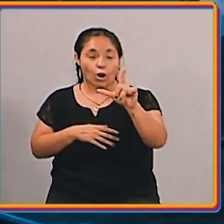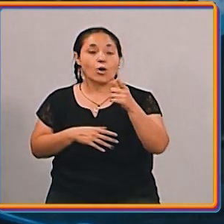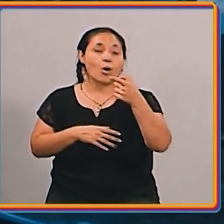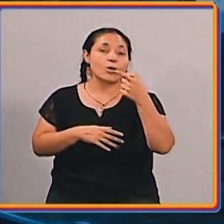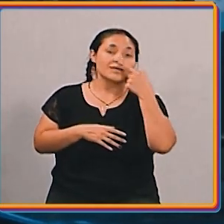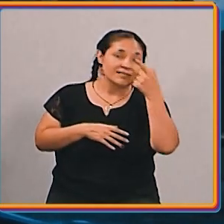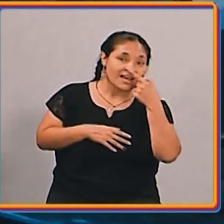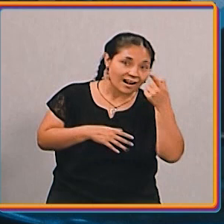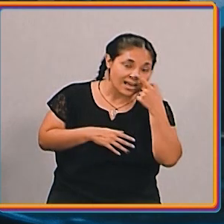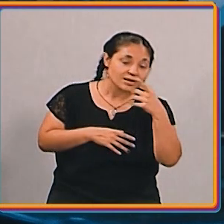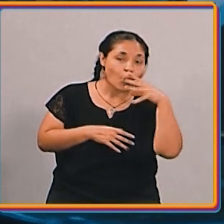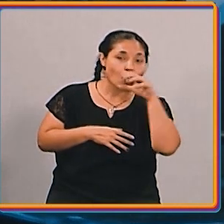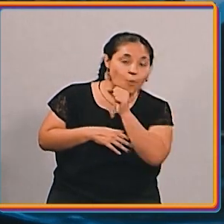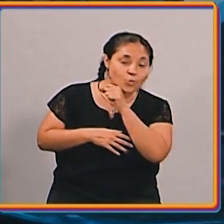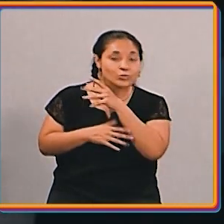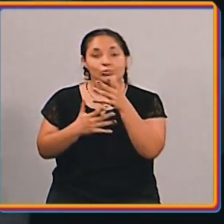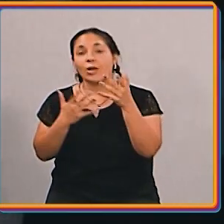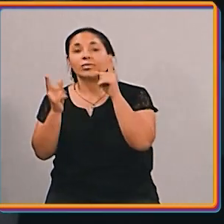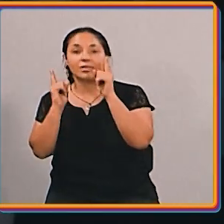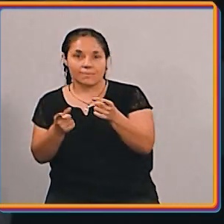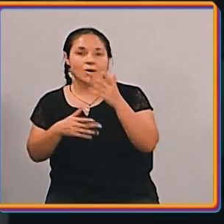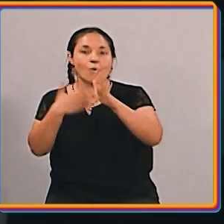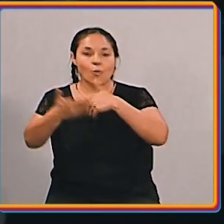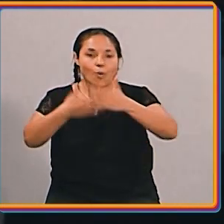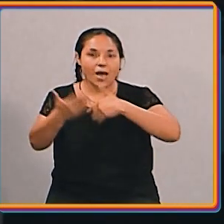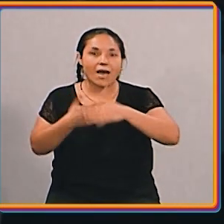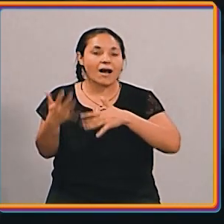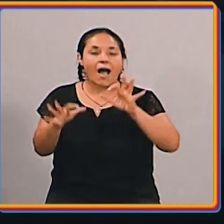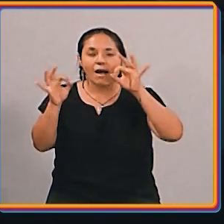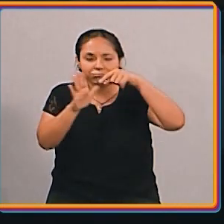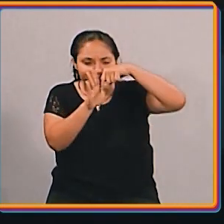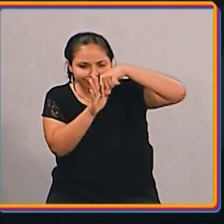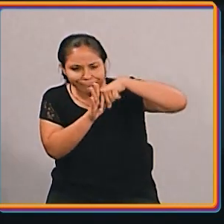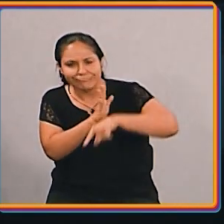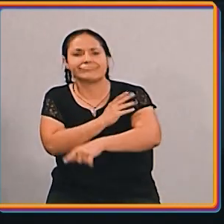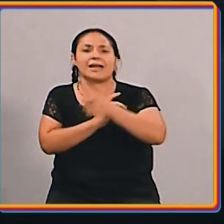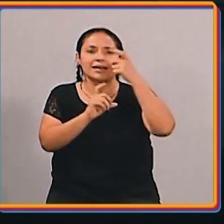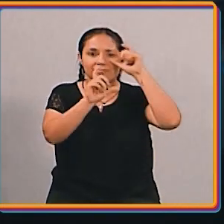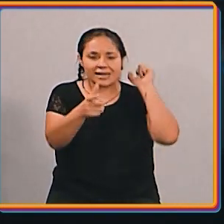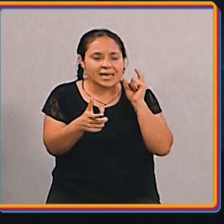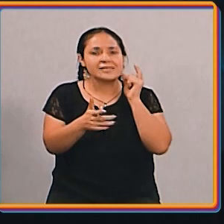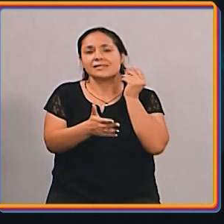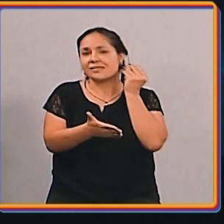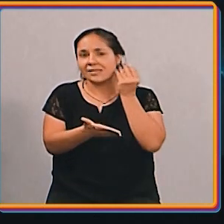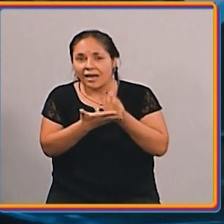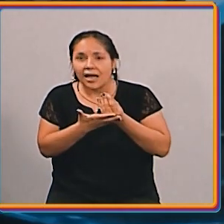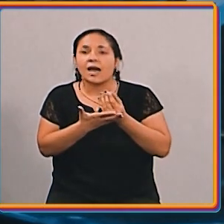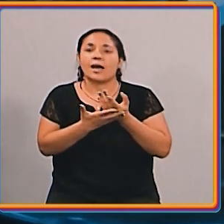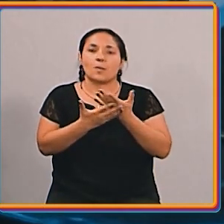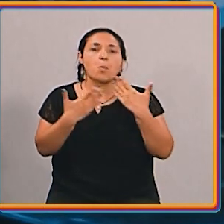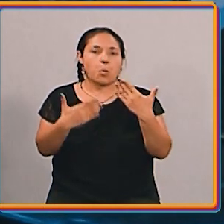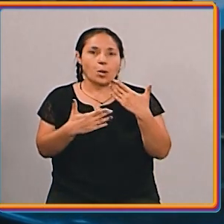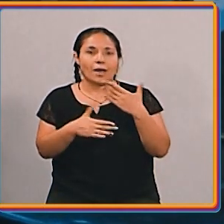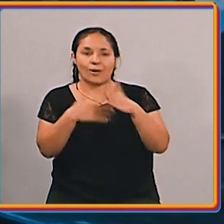los roles ocultos y los objetivos ocultos, pero también querés una dinámica de juego más compleja y una experiencia más inmersiva,